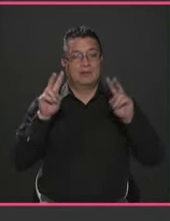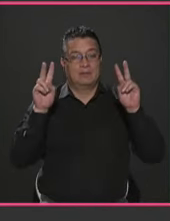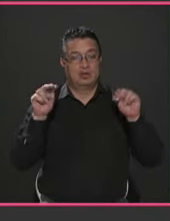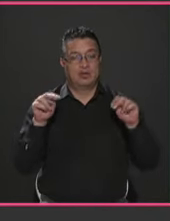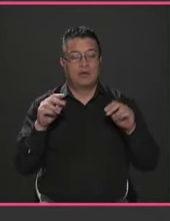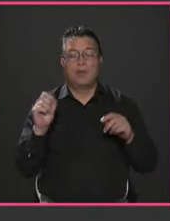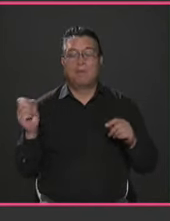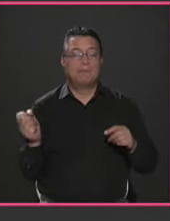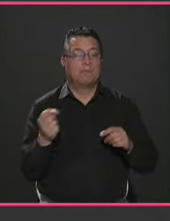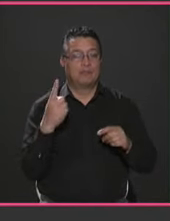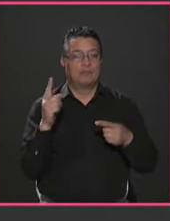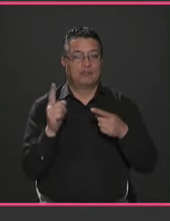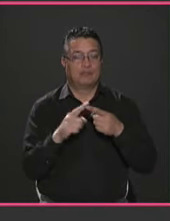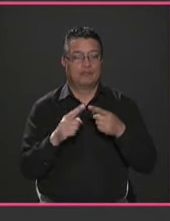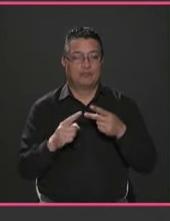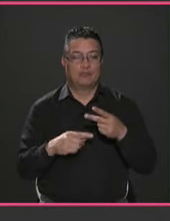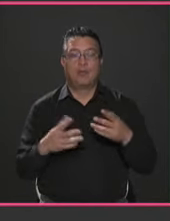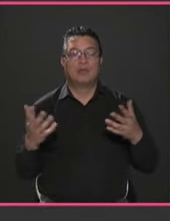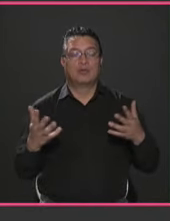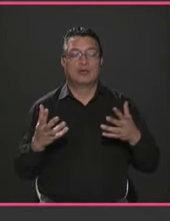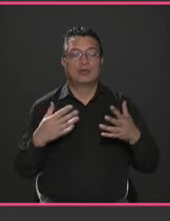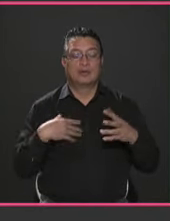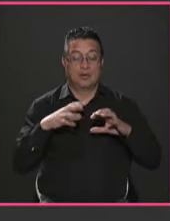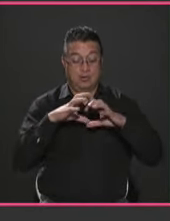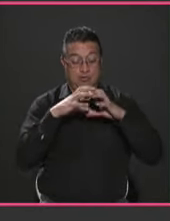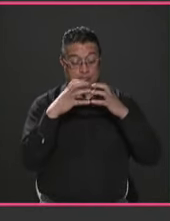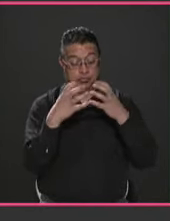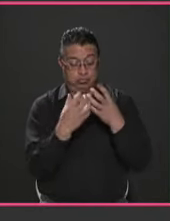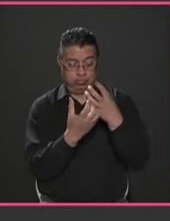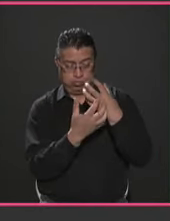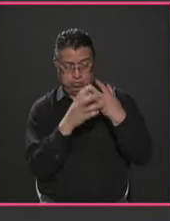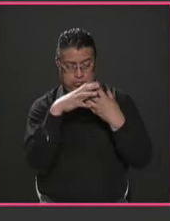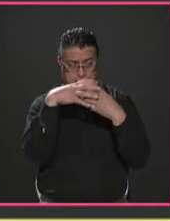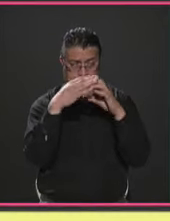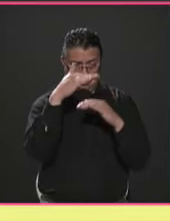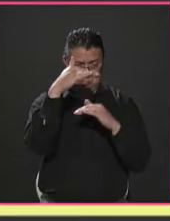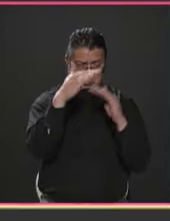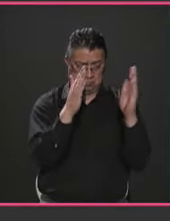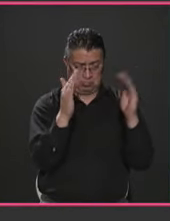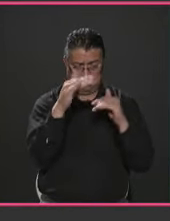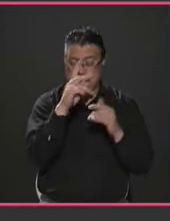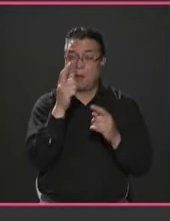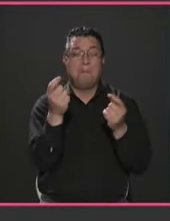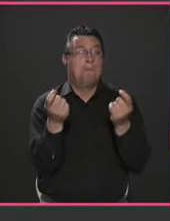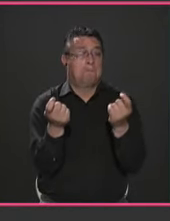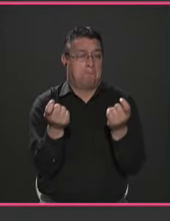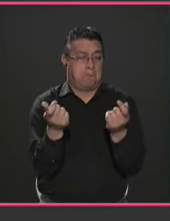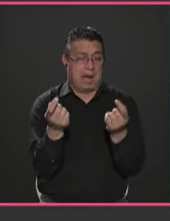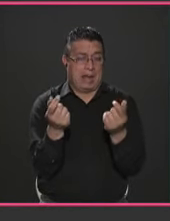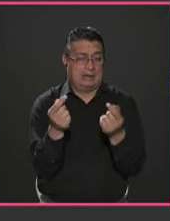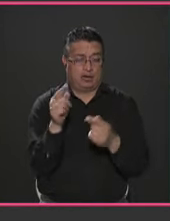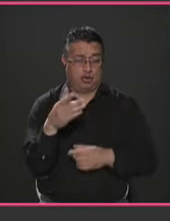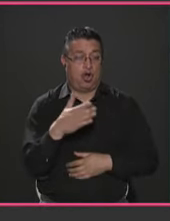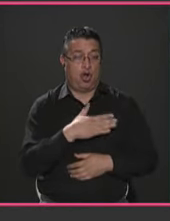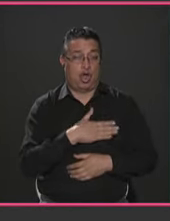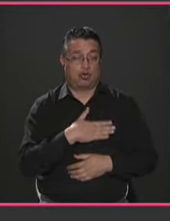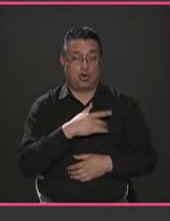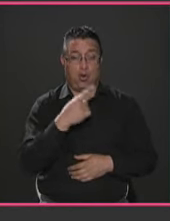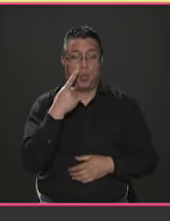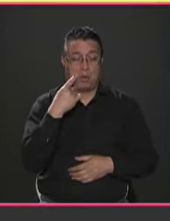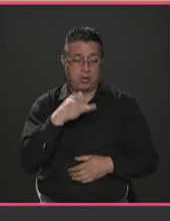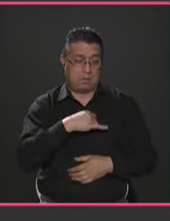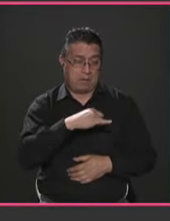la razón número uno es que su anatomía es bastante similar a la que tiene nuestro propio